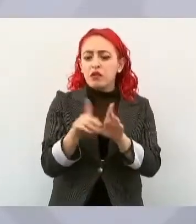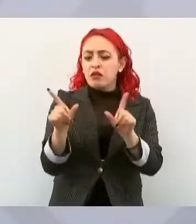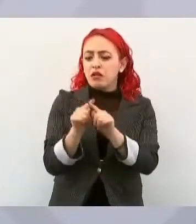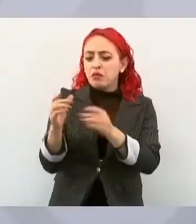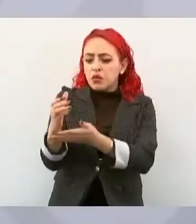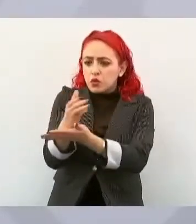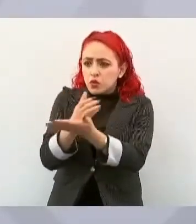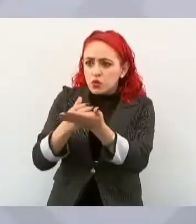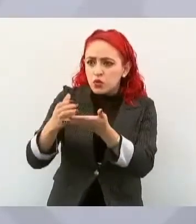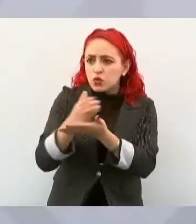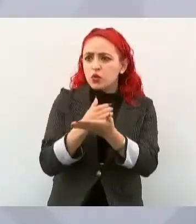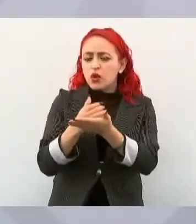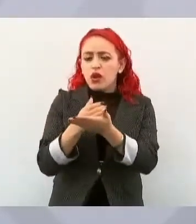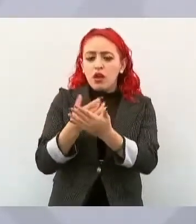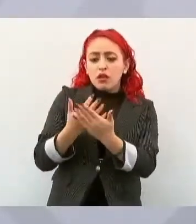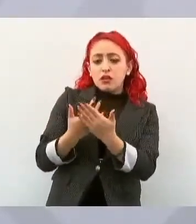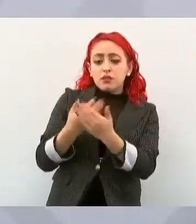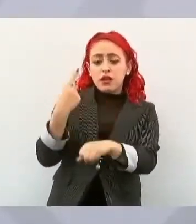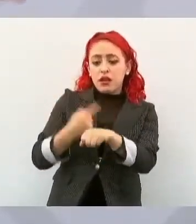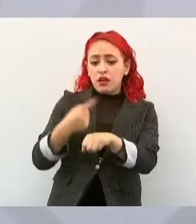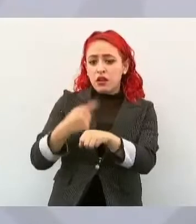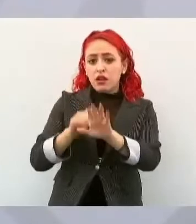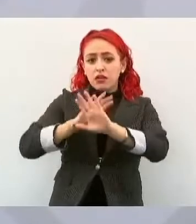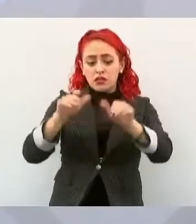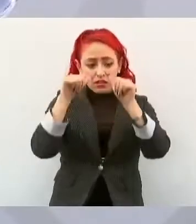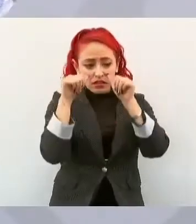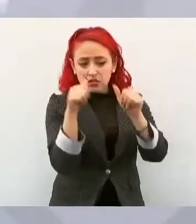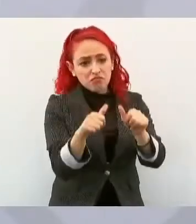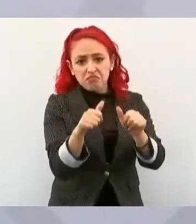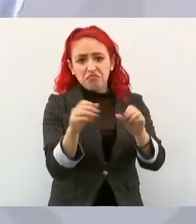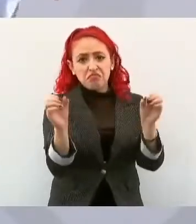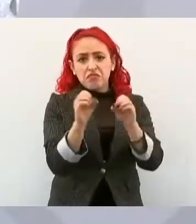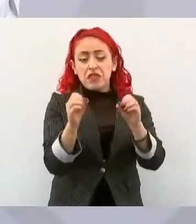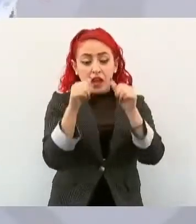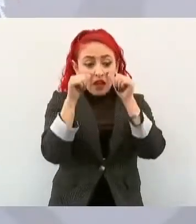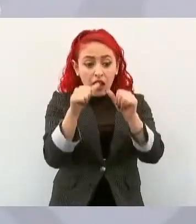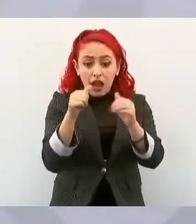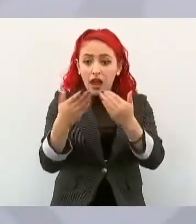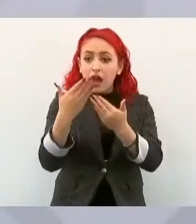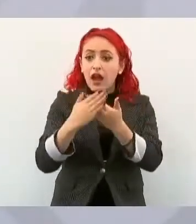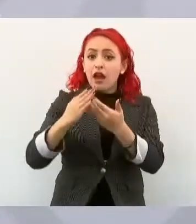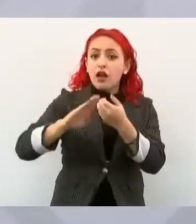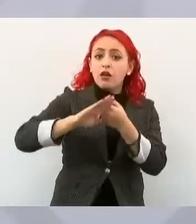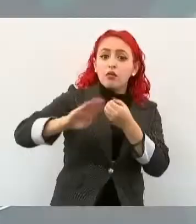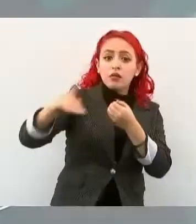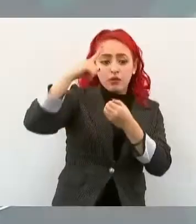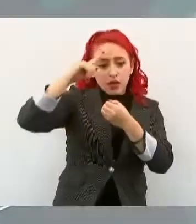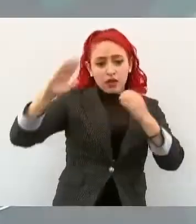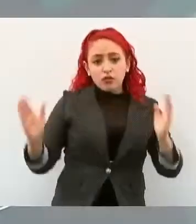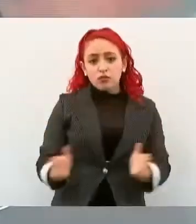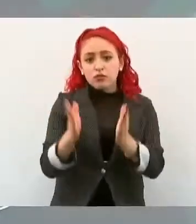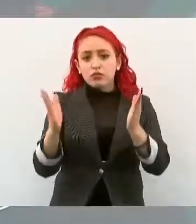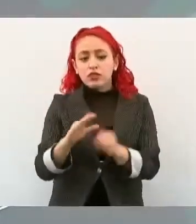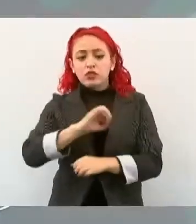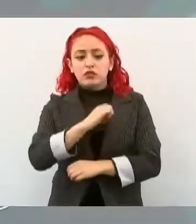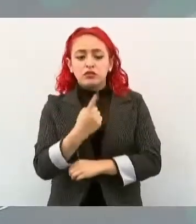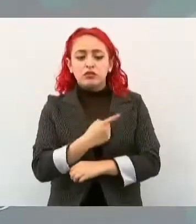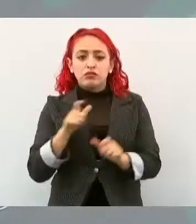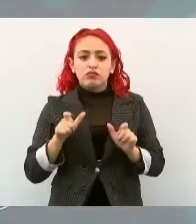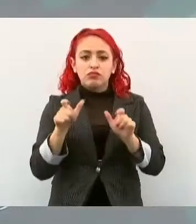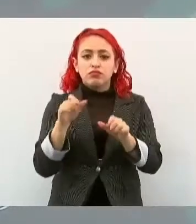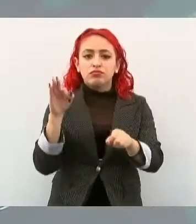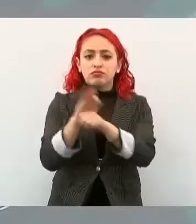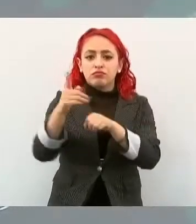un modelo de espera de la enfermedad y no de atención a la salud, a la promoción de la salud, a la procuración